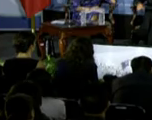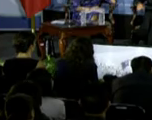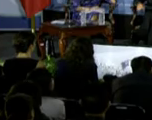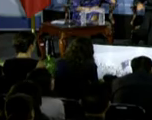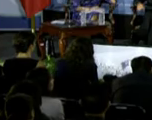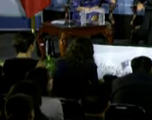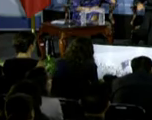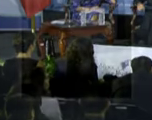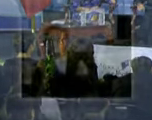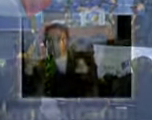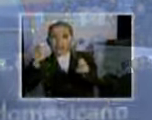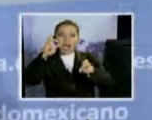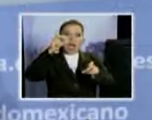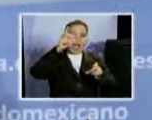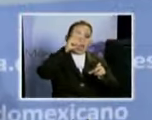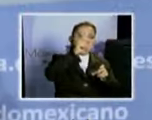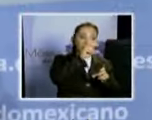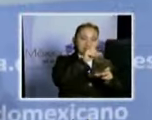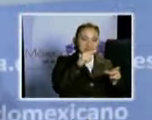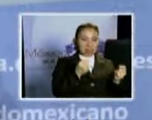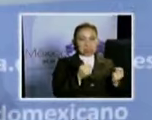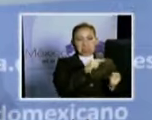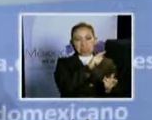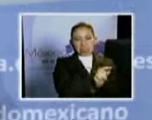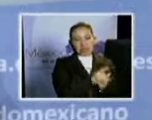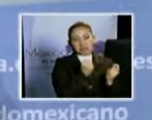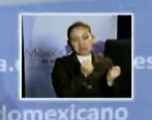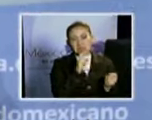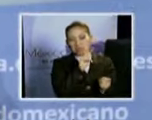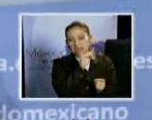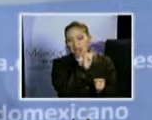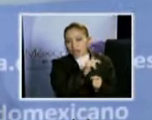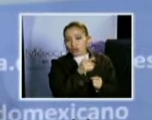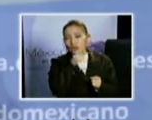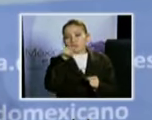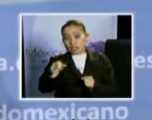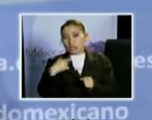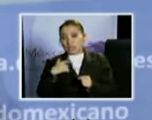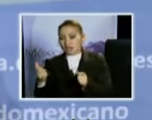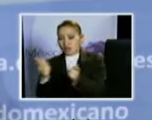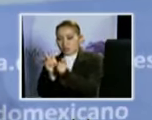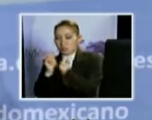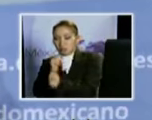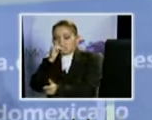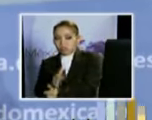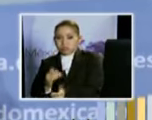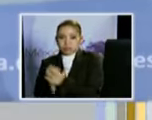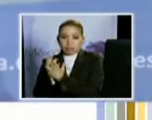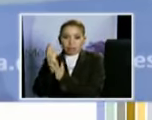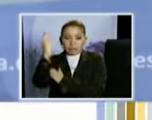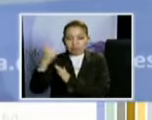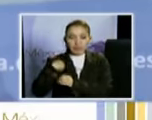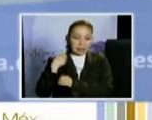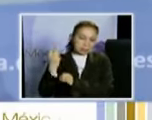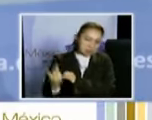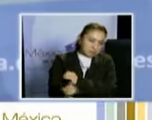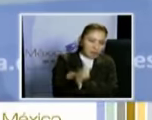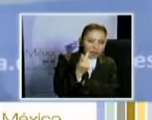de delitos y tema de organizaciones altamente violentas. Entonces, la gran interrogante